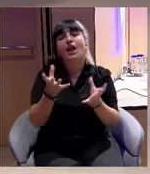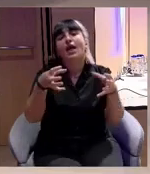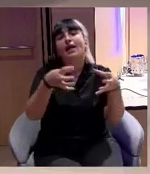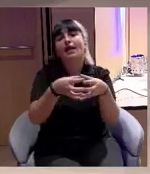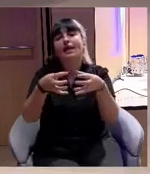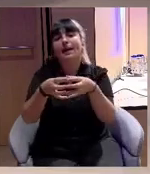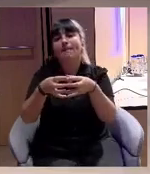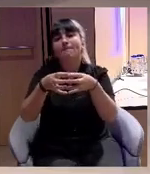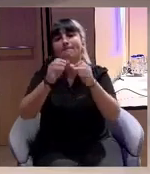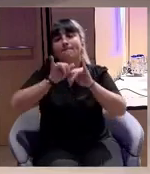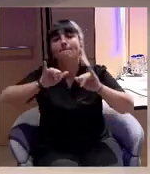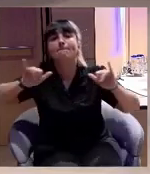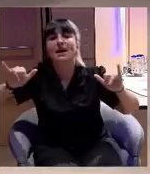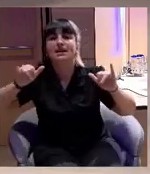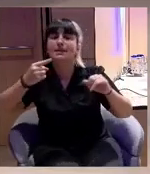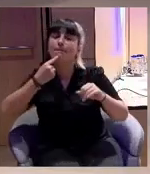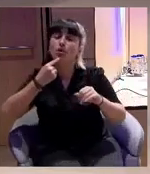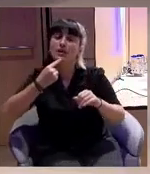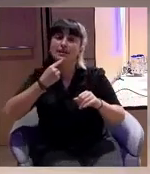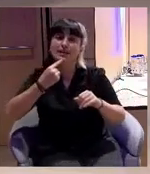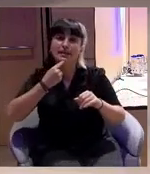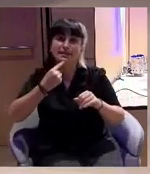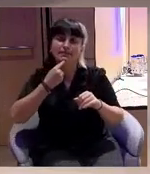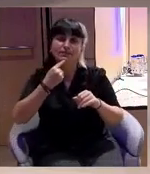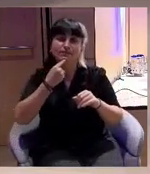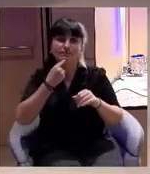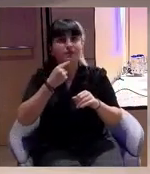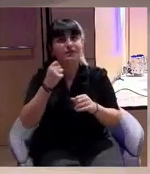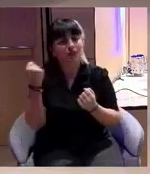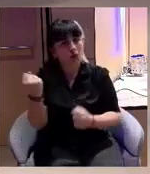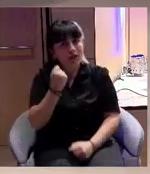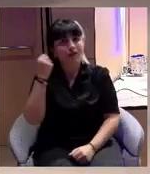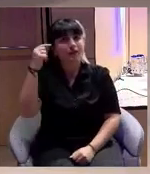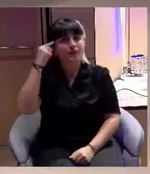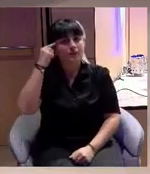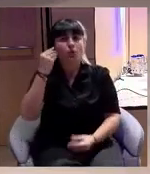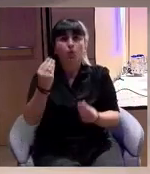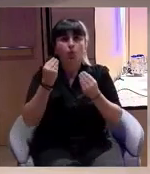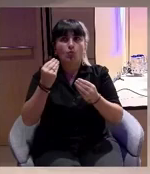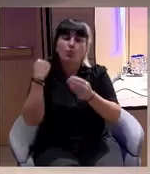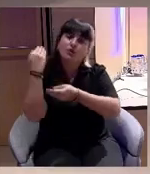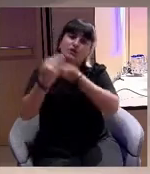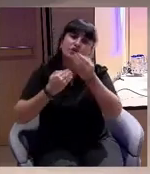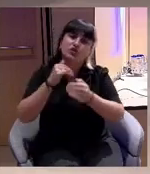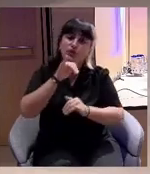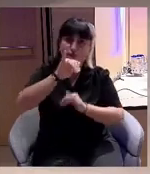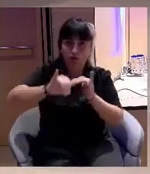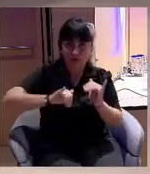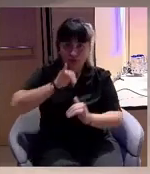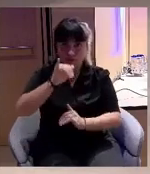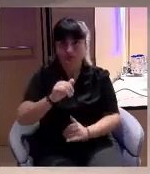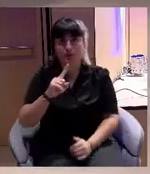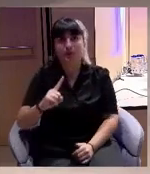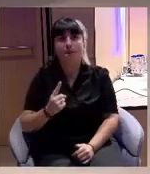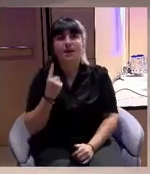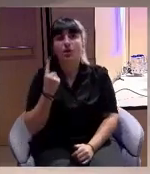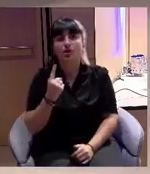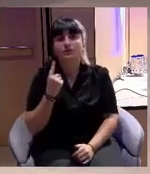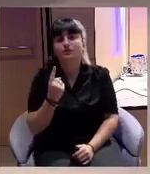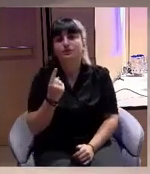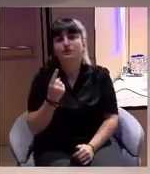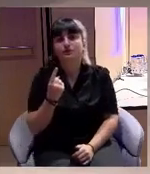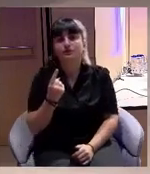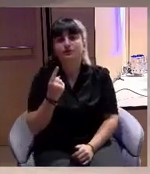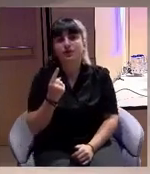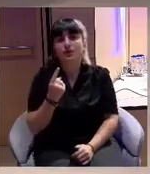que pensarse como procesos de información no y acá digamos hablo más desde desde el lado de